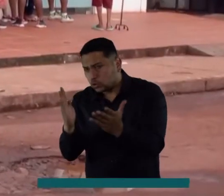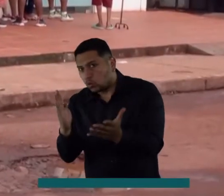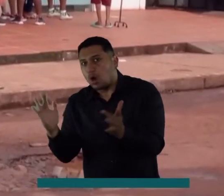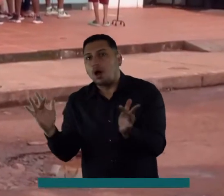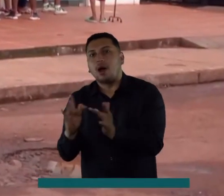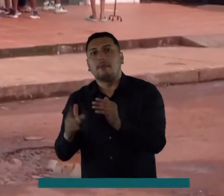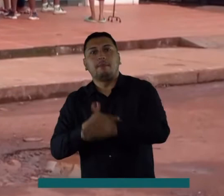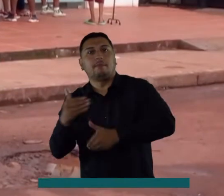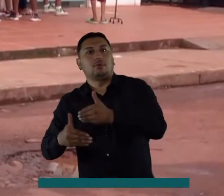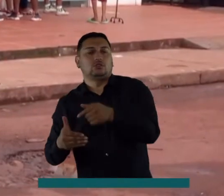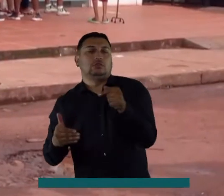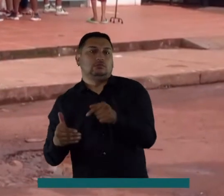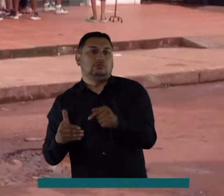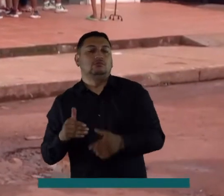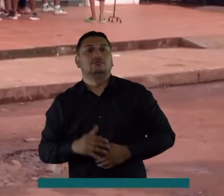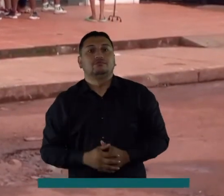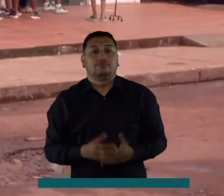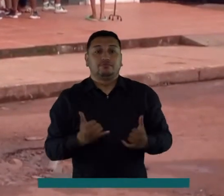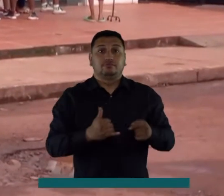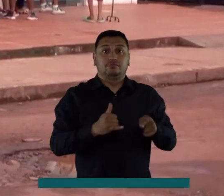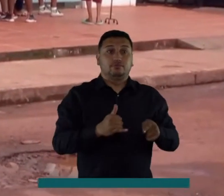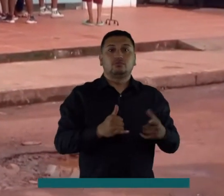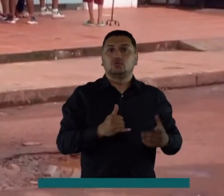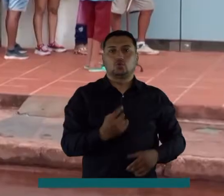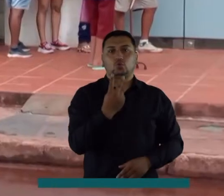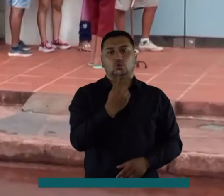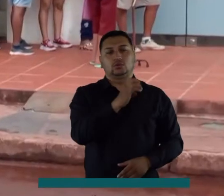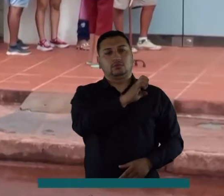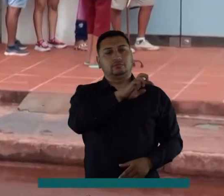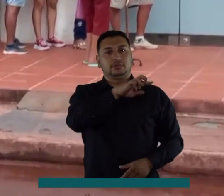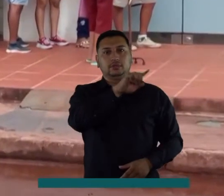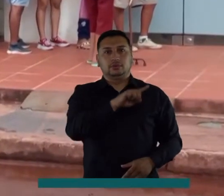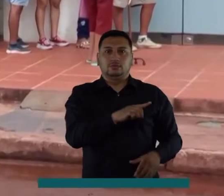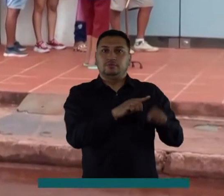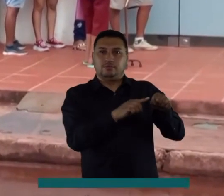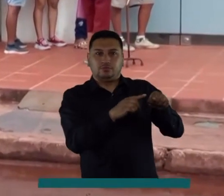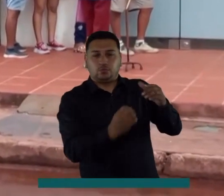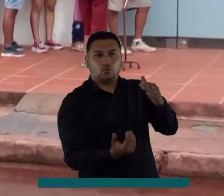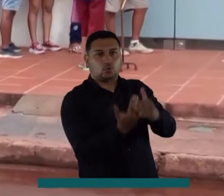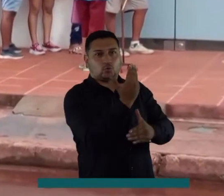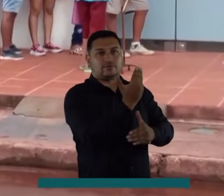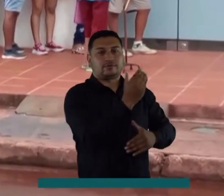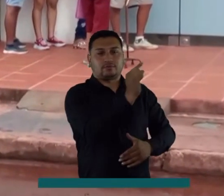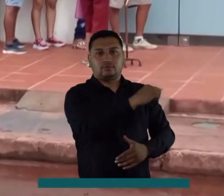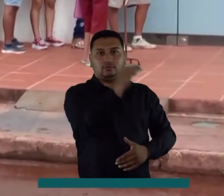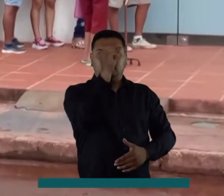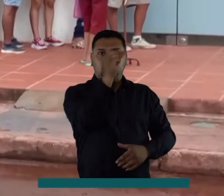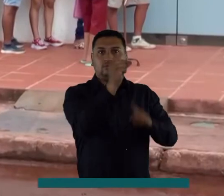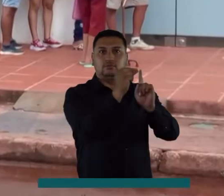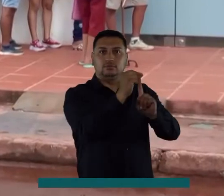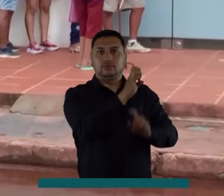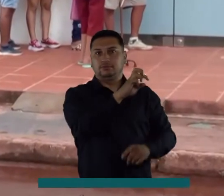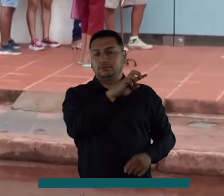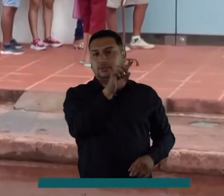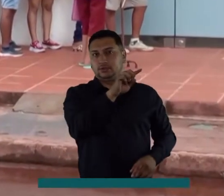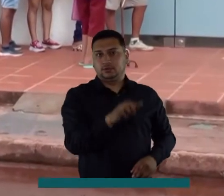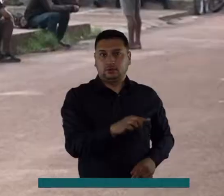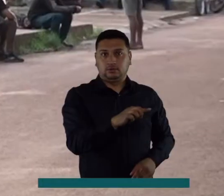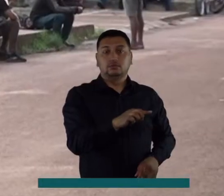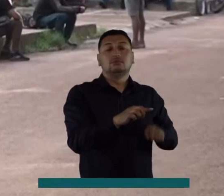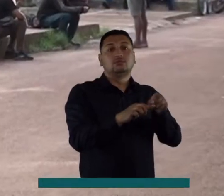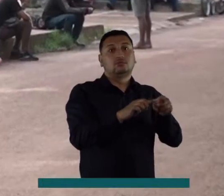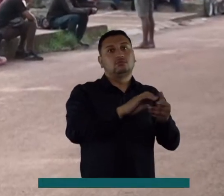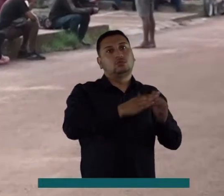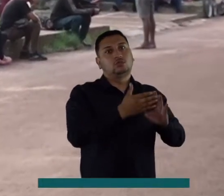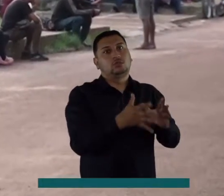en Puerto Carreño solo se cuenta con 2 EPS, una de estas es la nueva EPS, quien brinda el servicio a casi el 80% de la población y de quien la mayoría